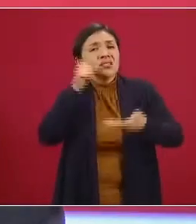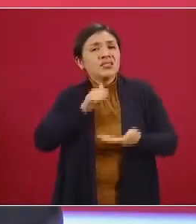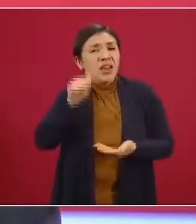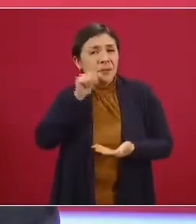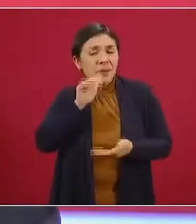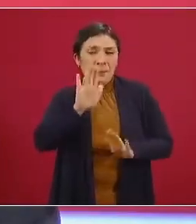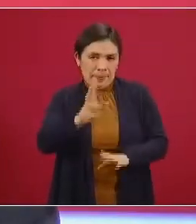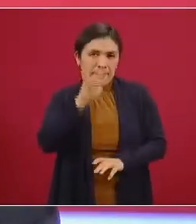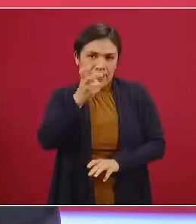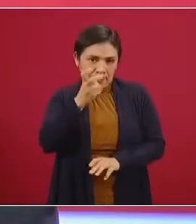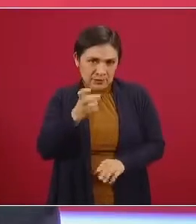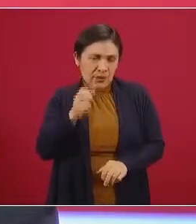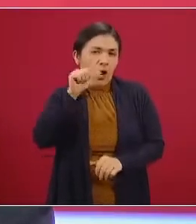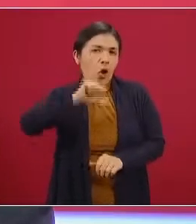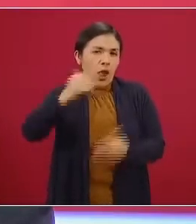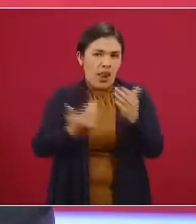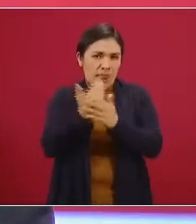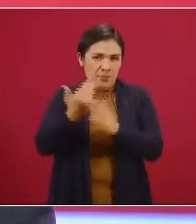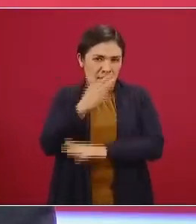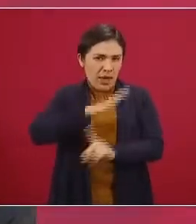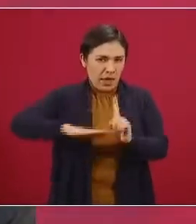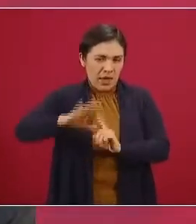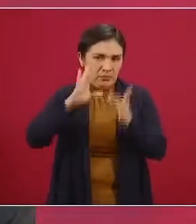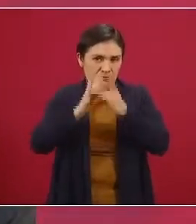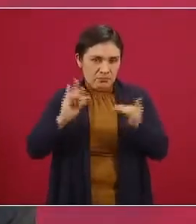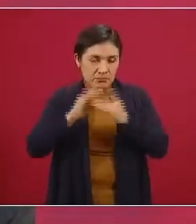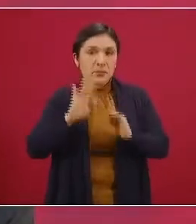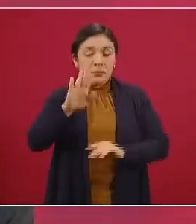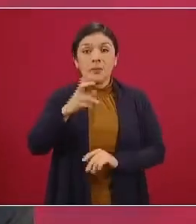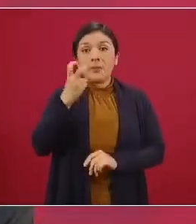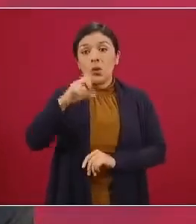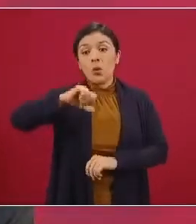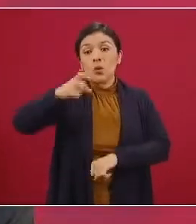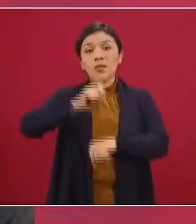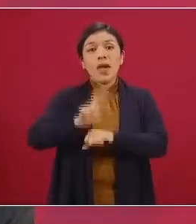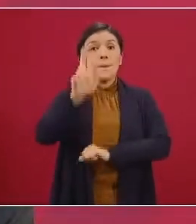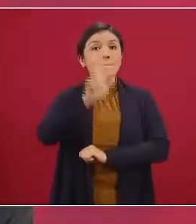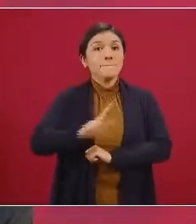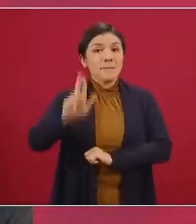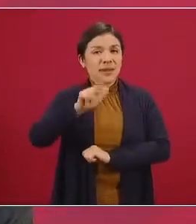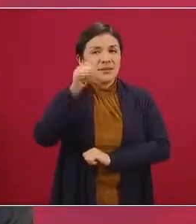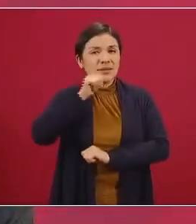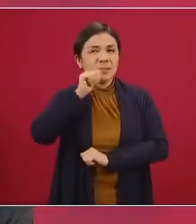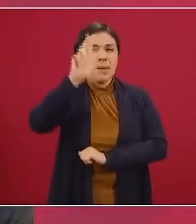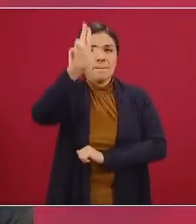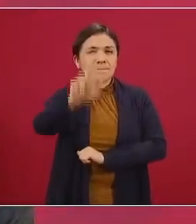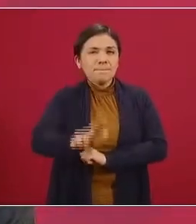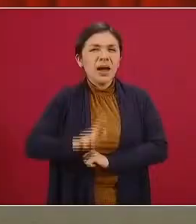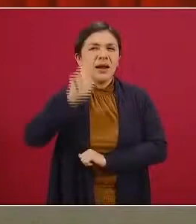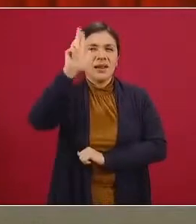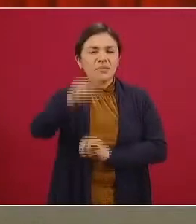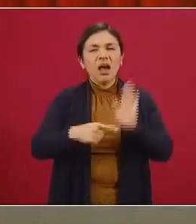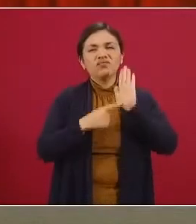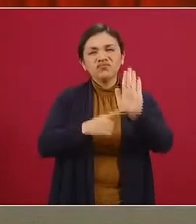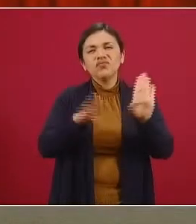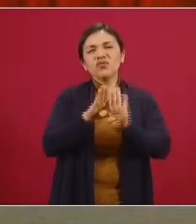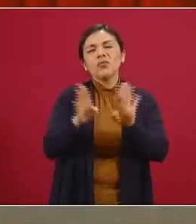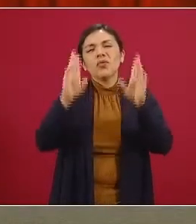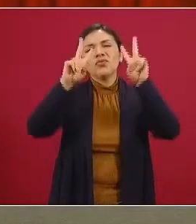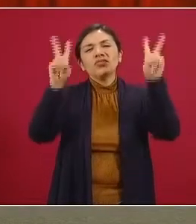Ese es el contexto de la conversación. A propósito de ello, y aprovechando que hoy es martes y el martes tenemos presentaciones sobre salud,